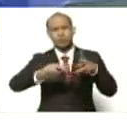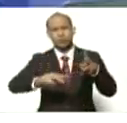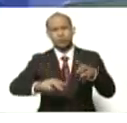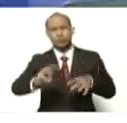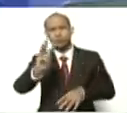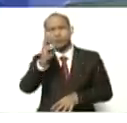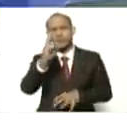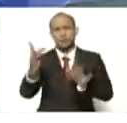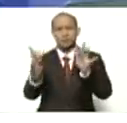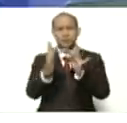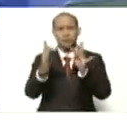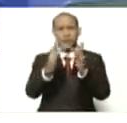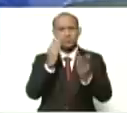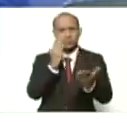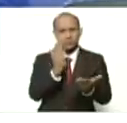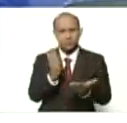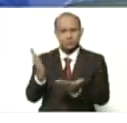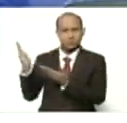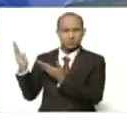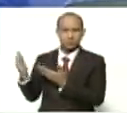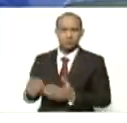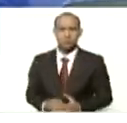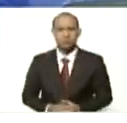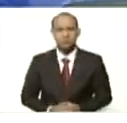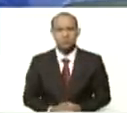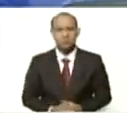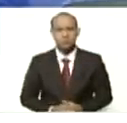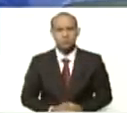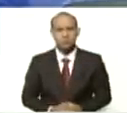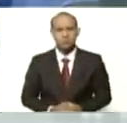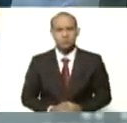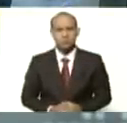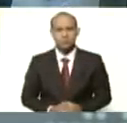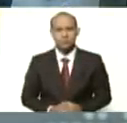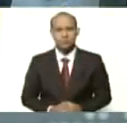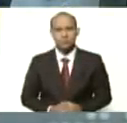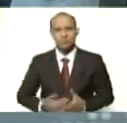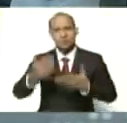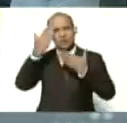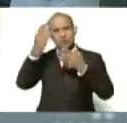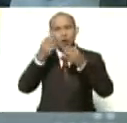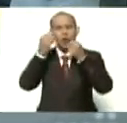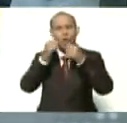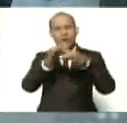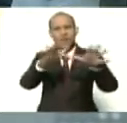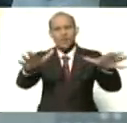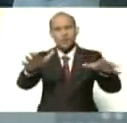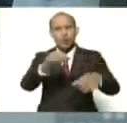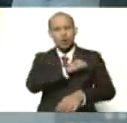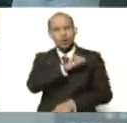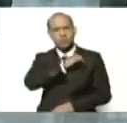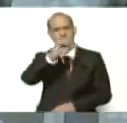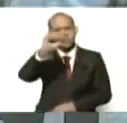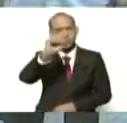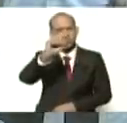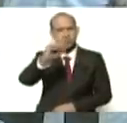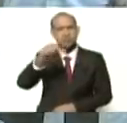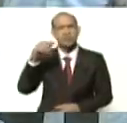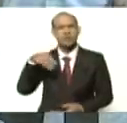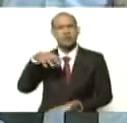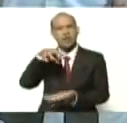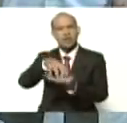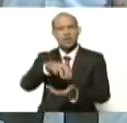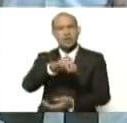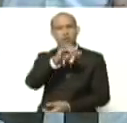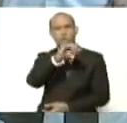adelante gobernador compañero salud y bendiciones camarada presidente del estado zulia estamos en el